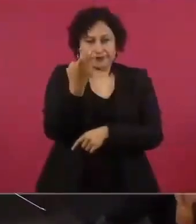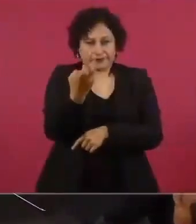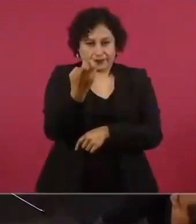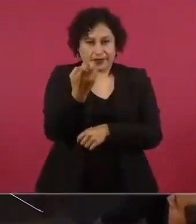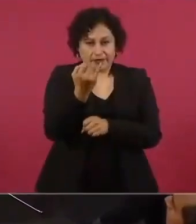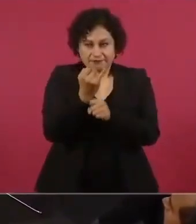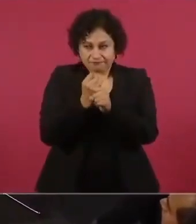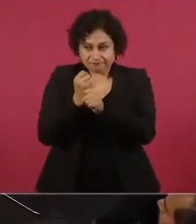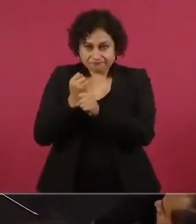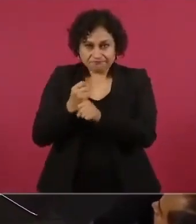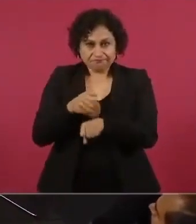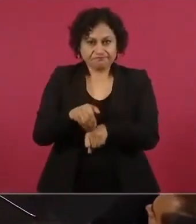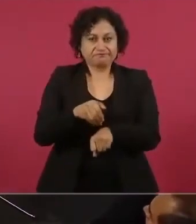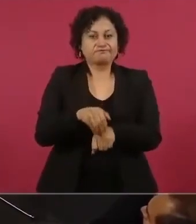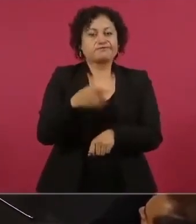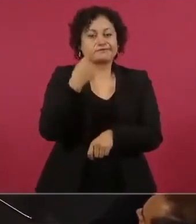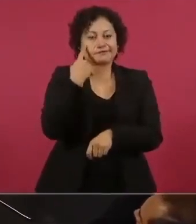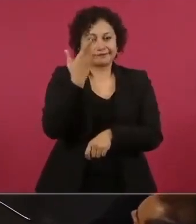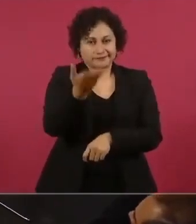es para los